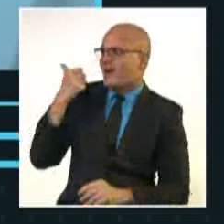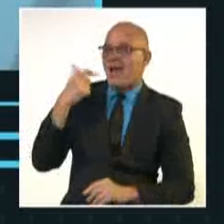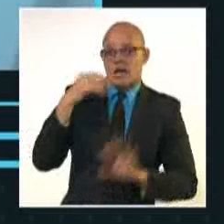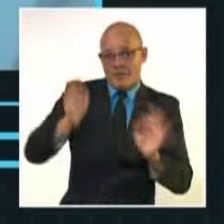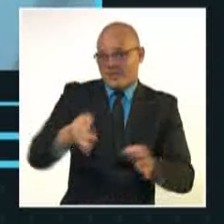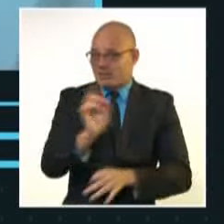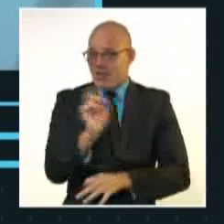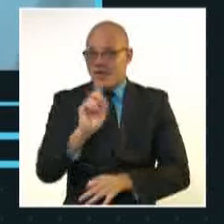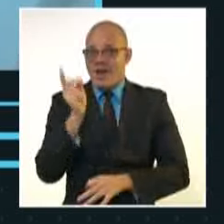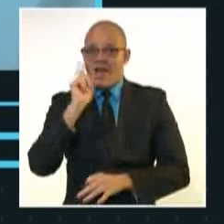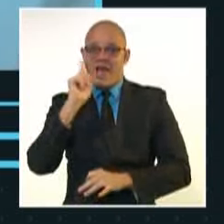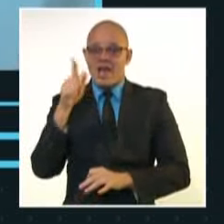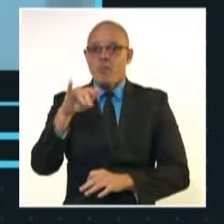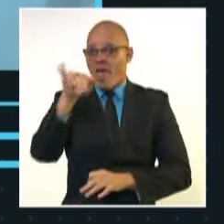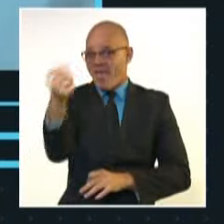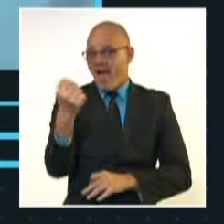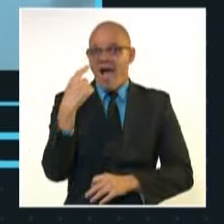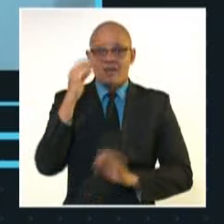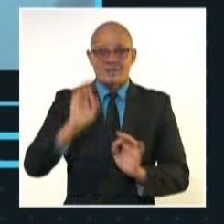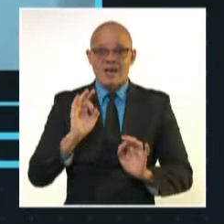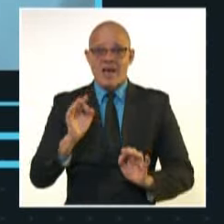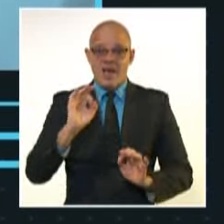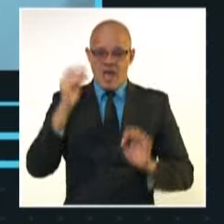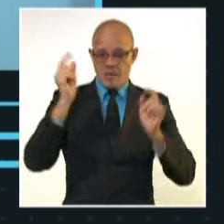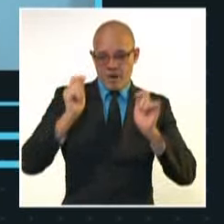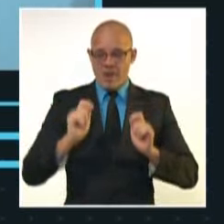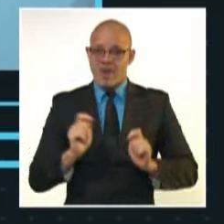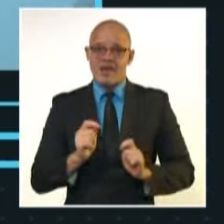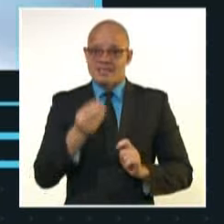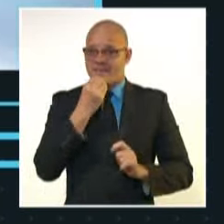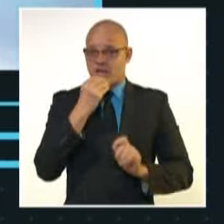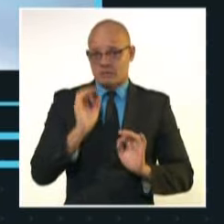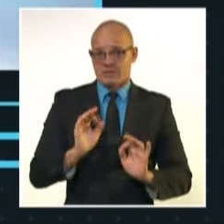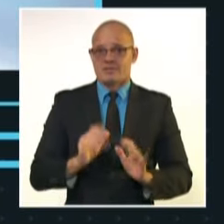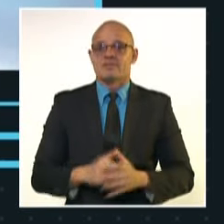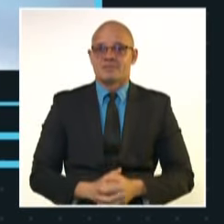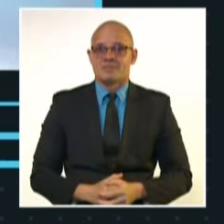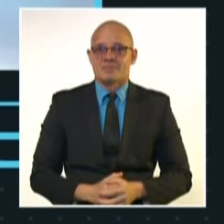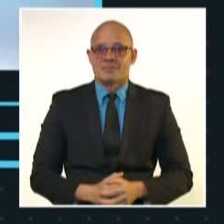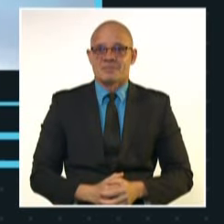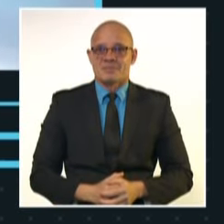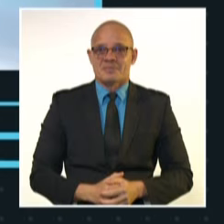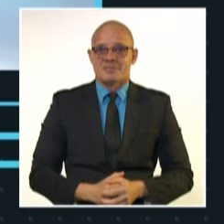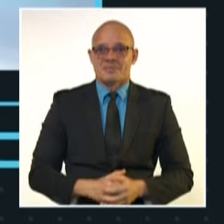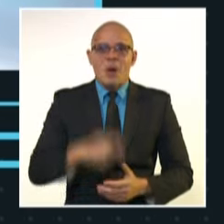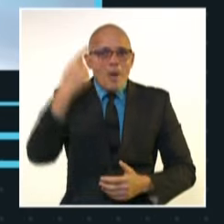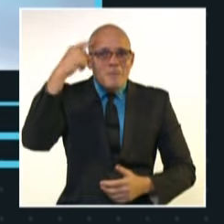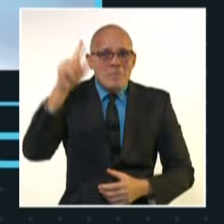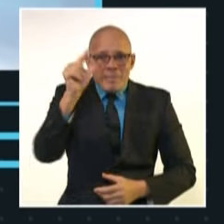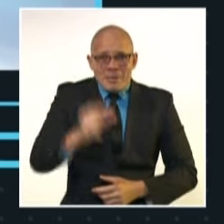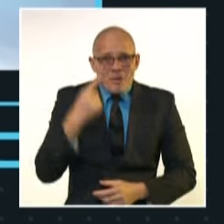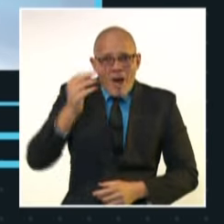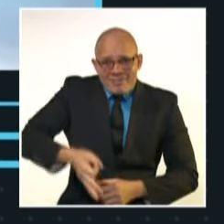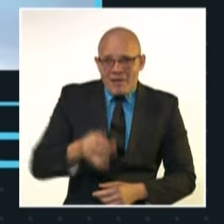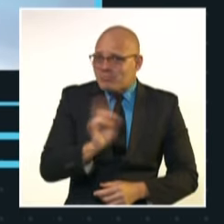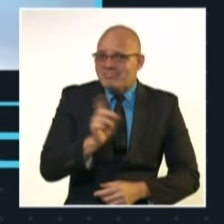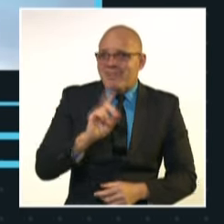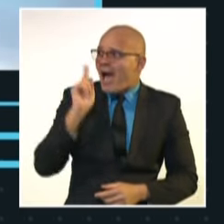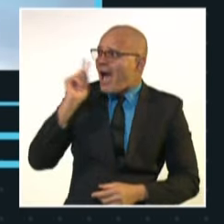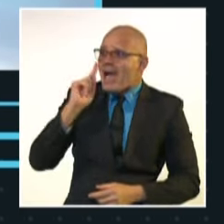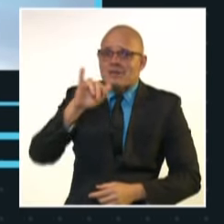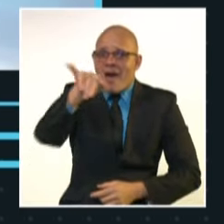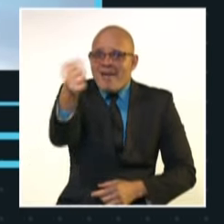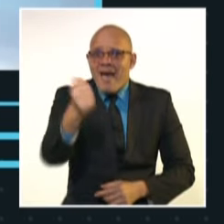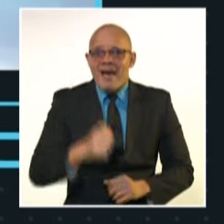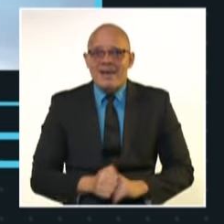una conductora lógica de asistencia y respuesta automática. Aquí estoy, orgullosamente desarrollada en